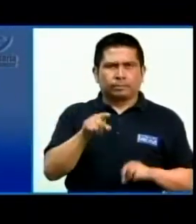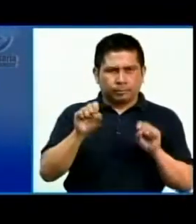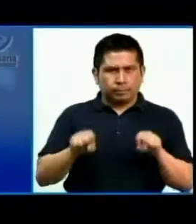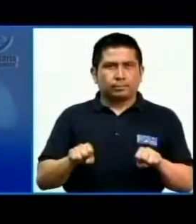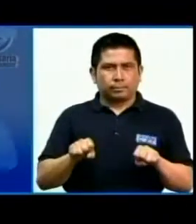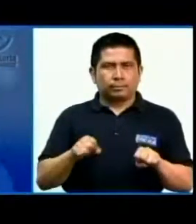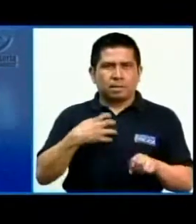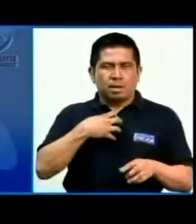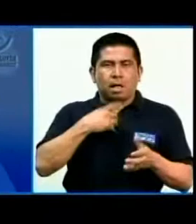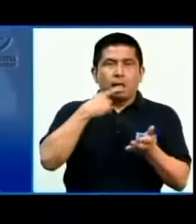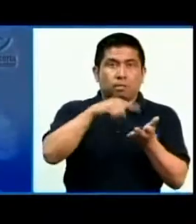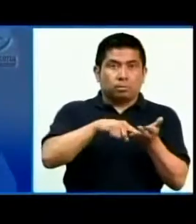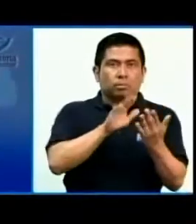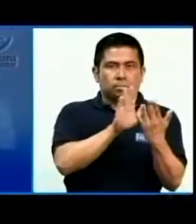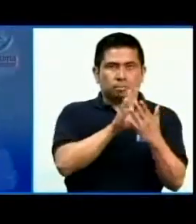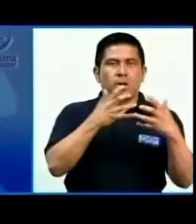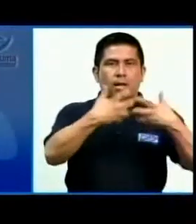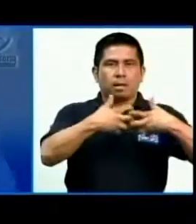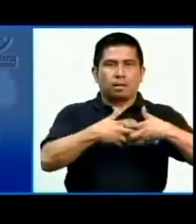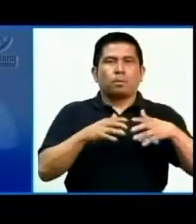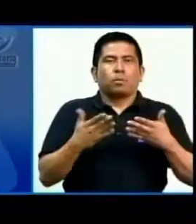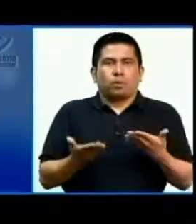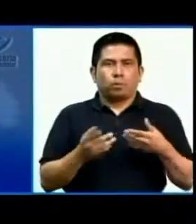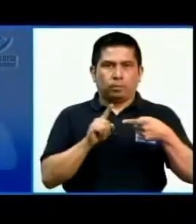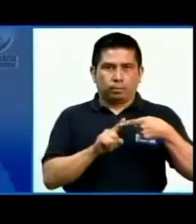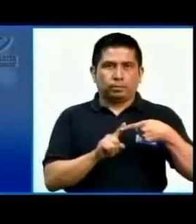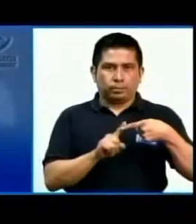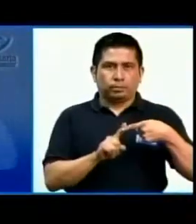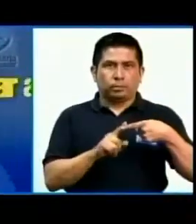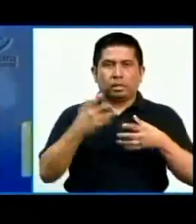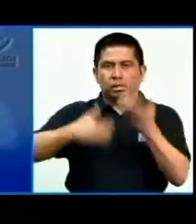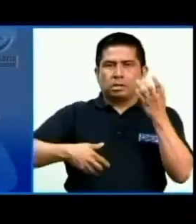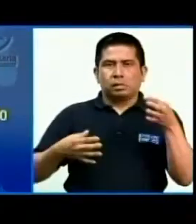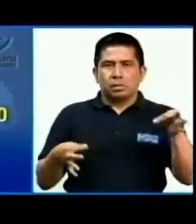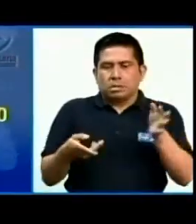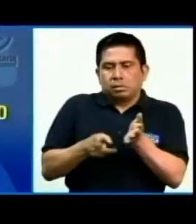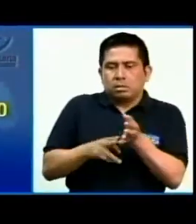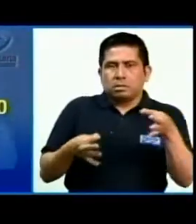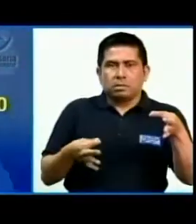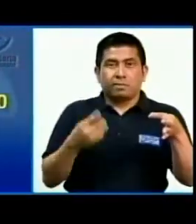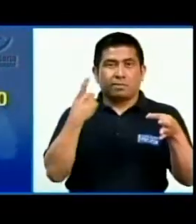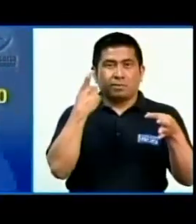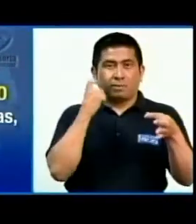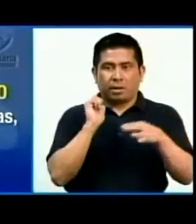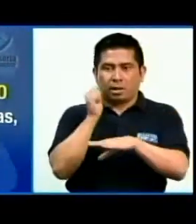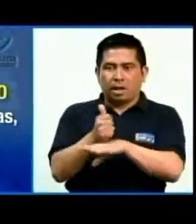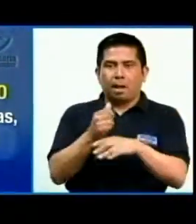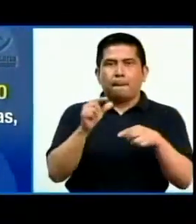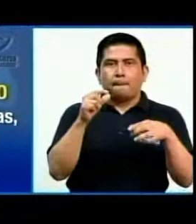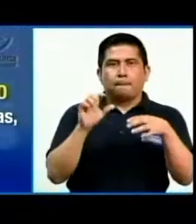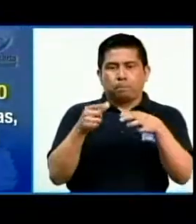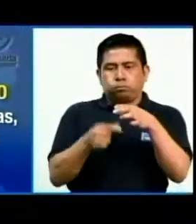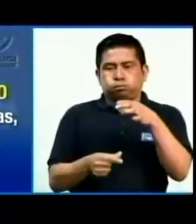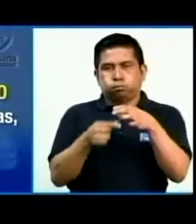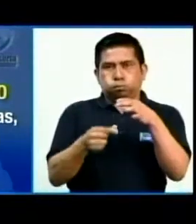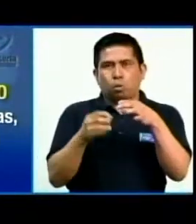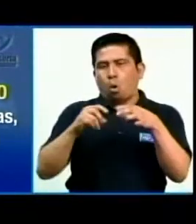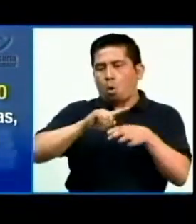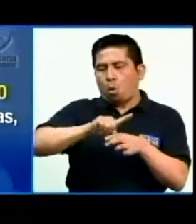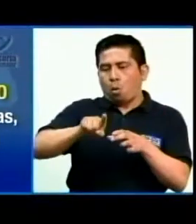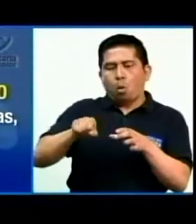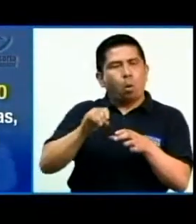Recuerde, usted puede reclamar a su proveedor por los siguientes motivos: incumplimiento de contrato por falta de instalación de